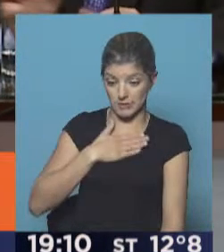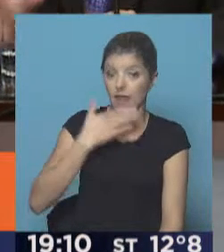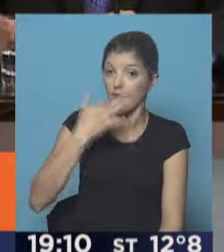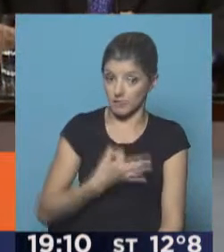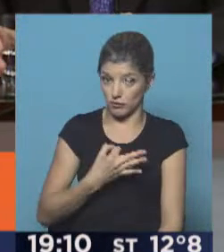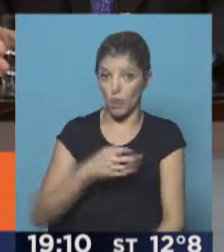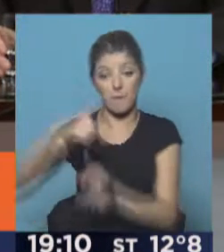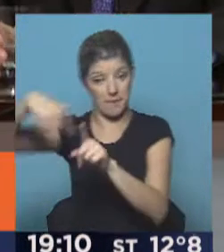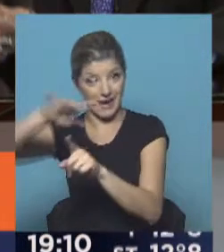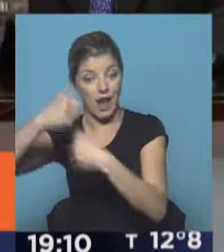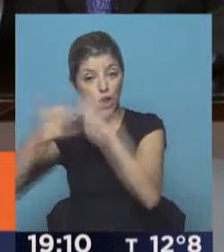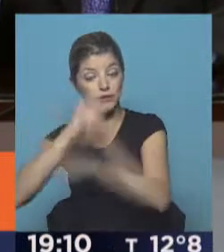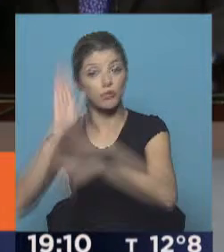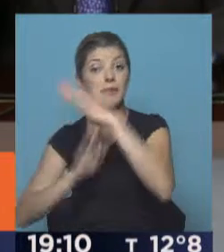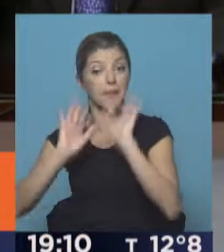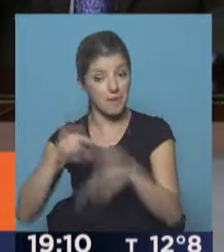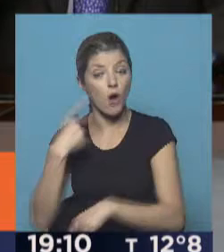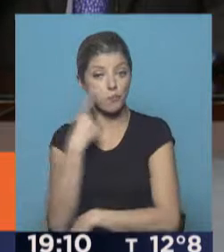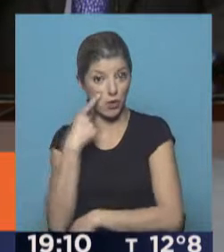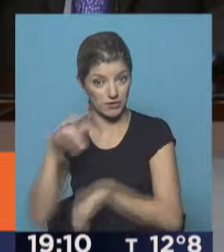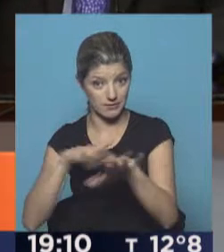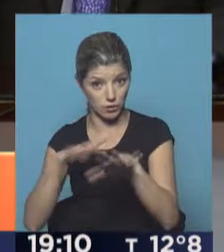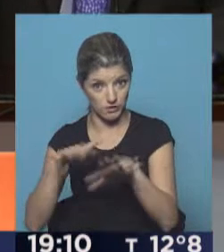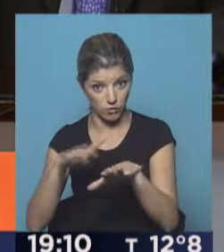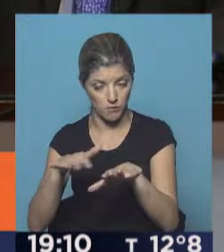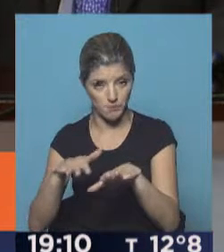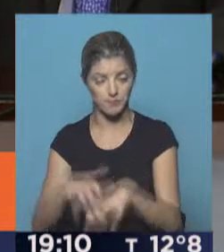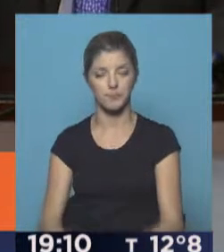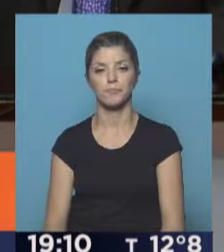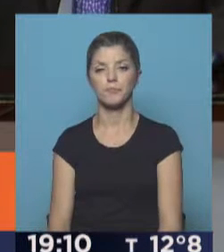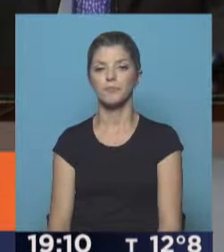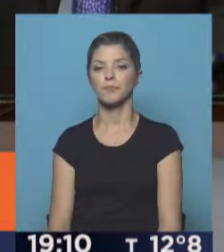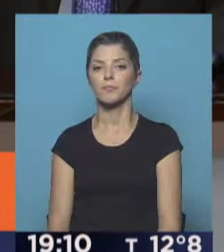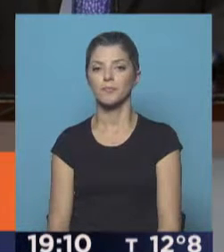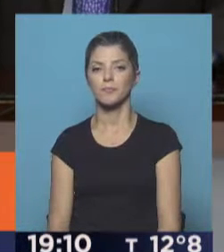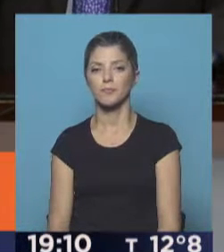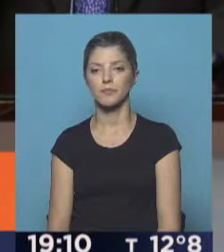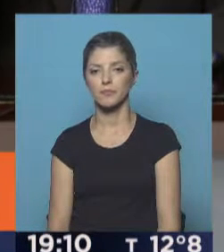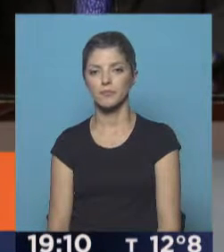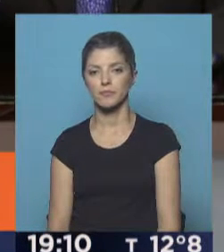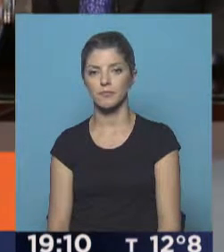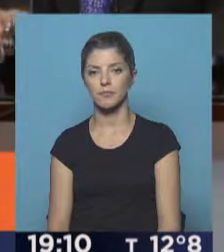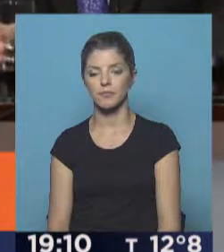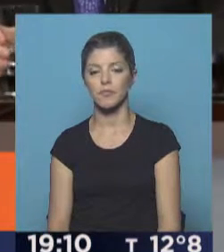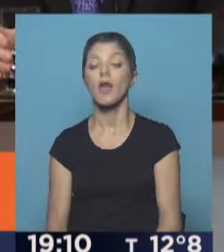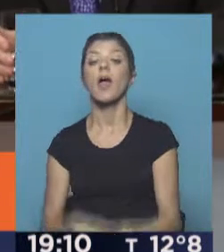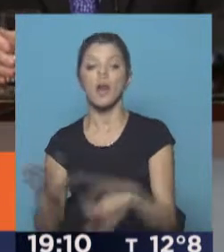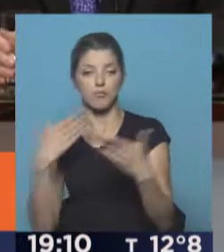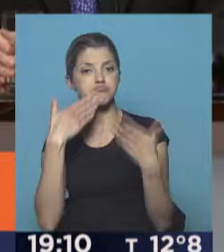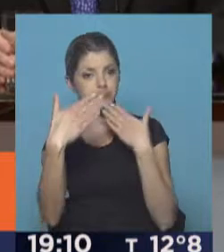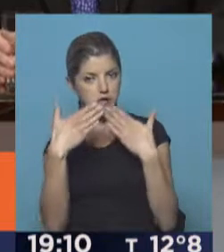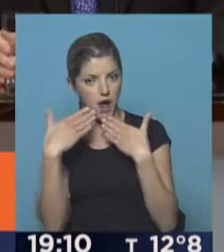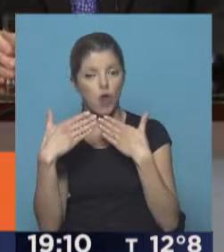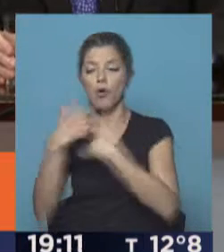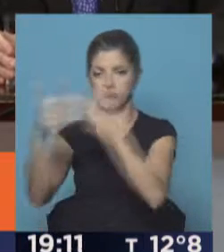estén enterados de esta situación, en el marco del diálogo institucional que tenemos habitualmente con la Corte,